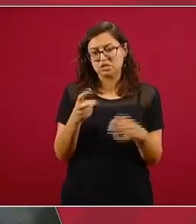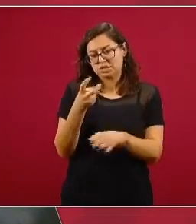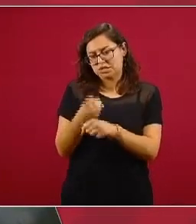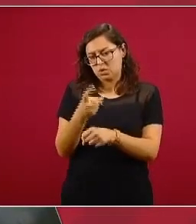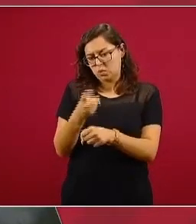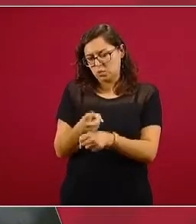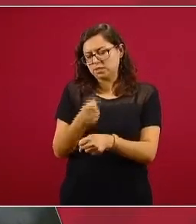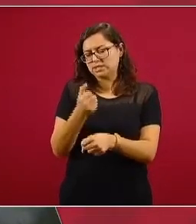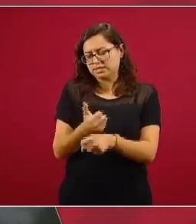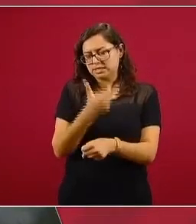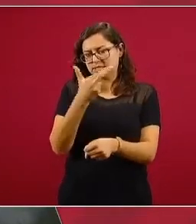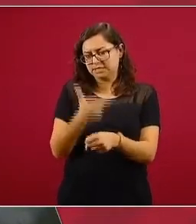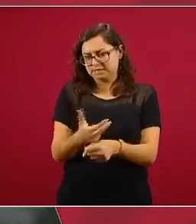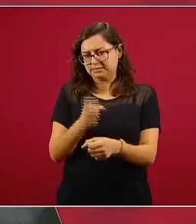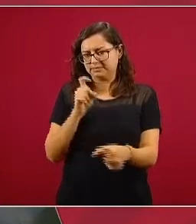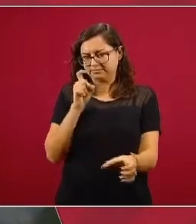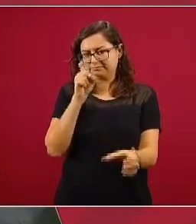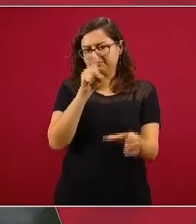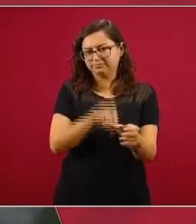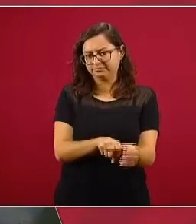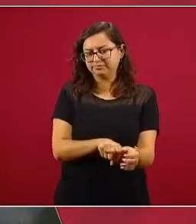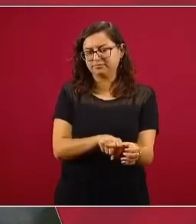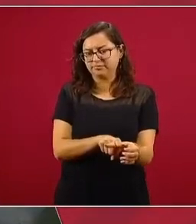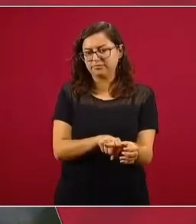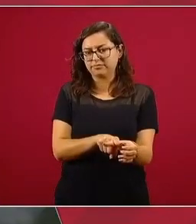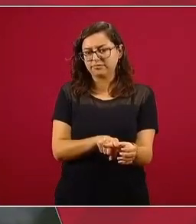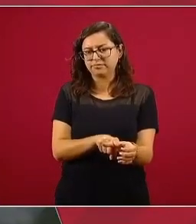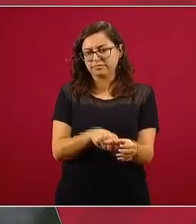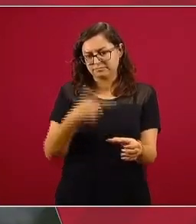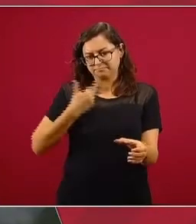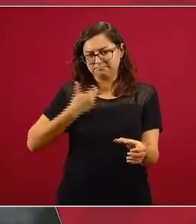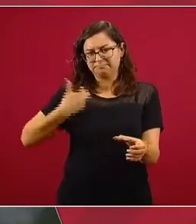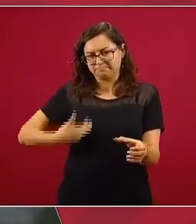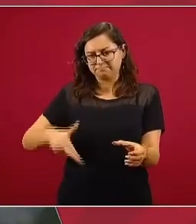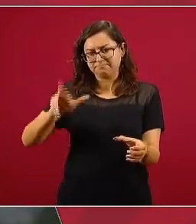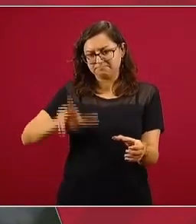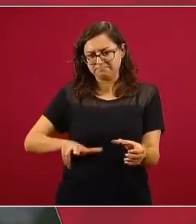de modo que de manera directa yo lo represento.